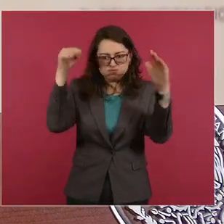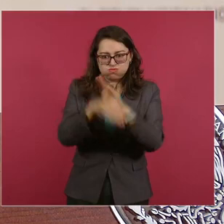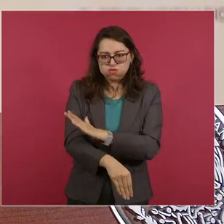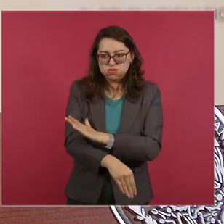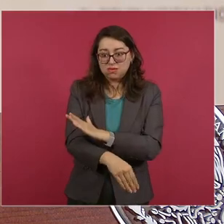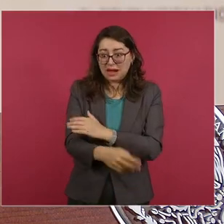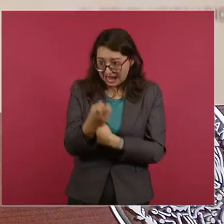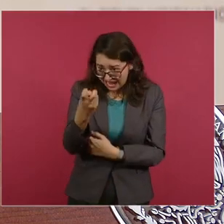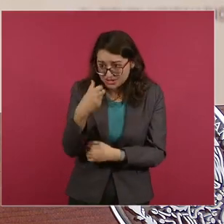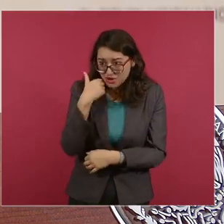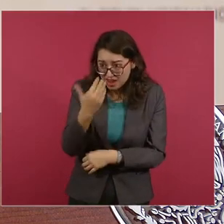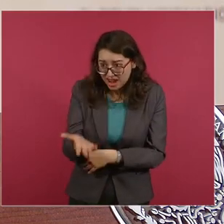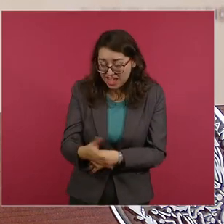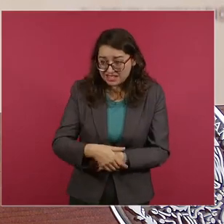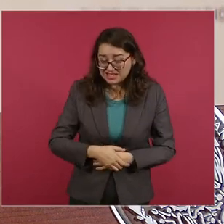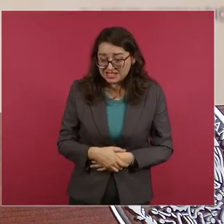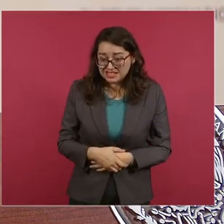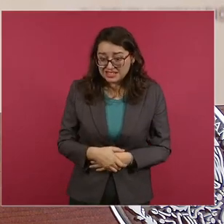financiera eso es lo que quieren